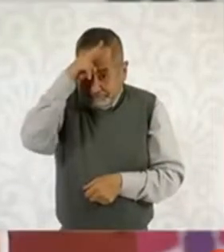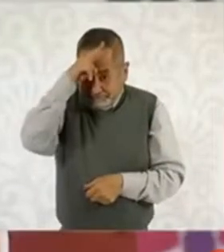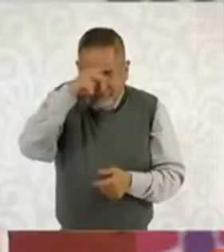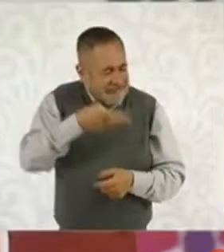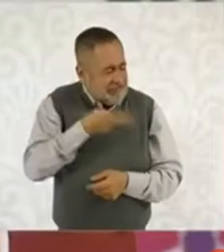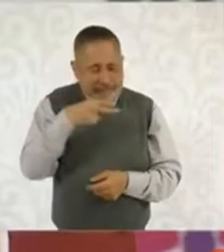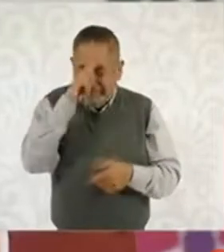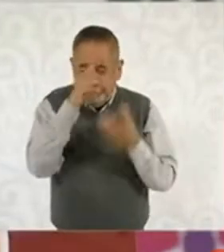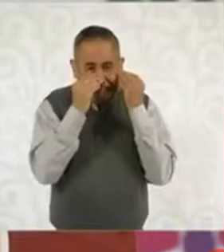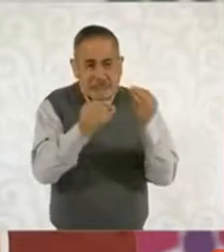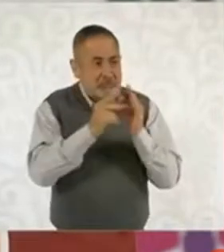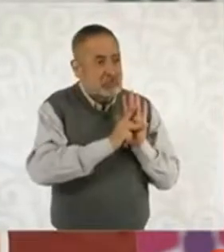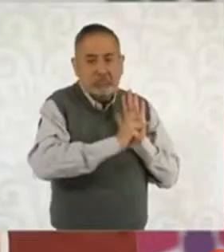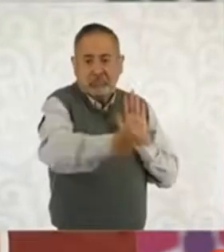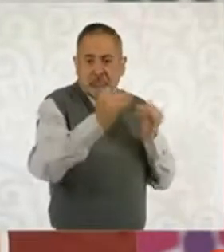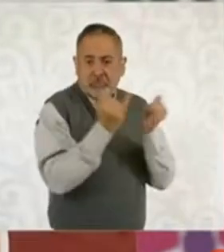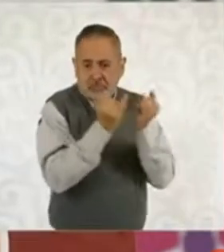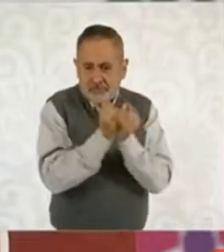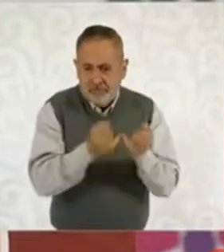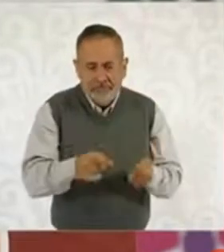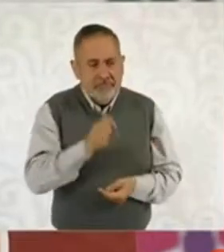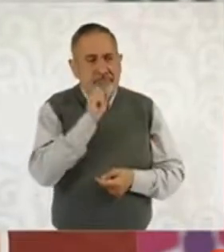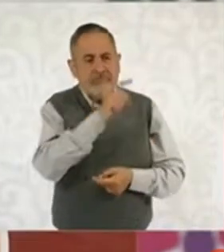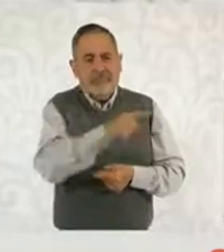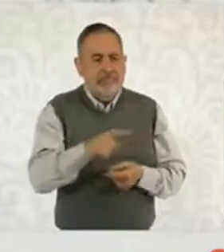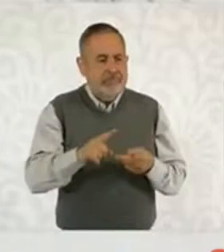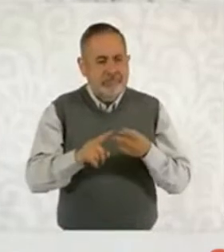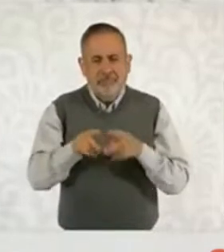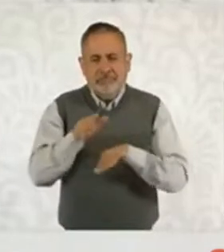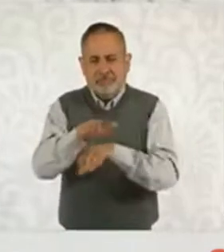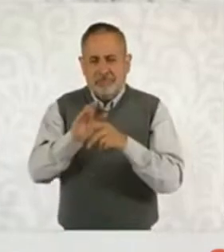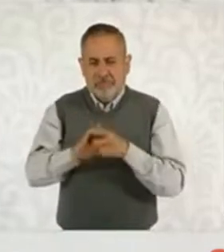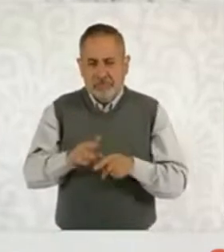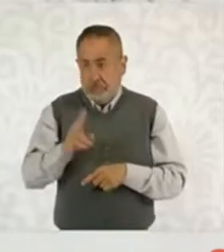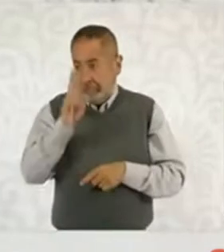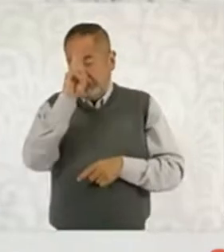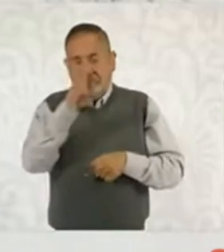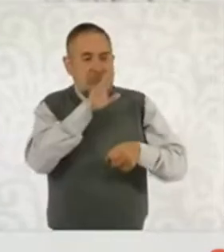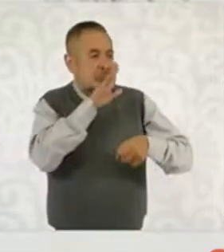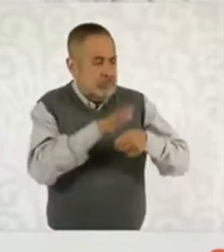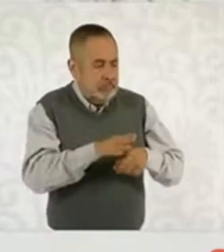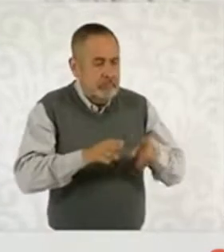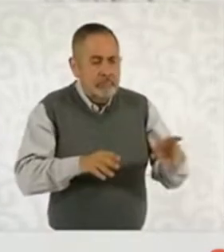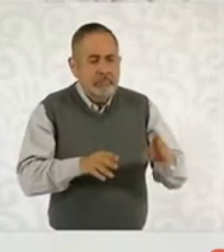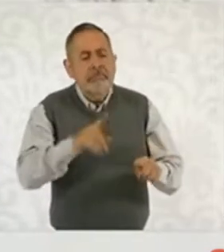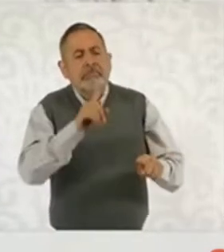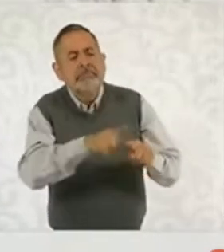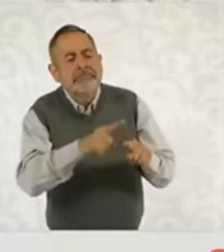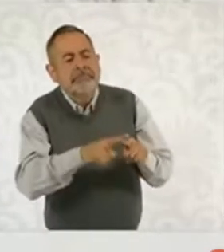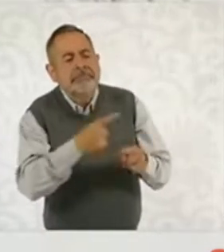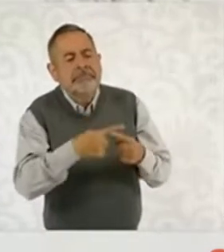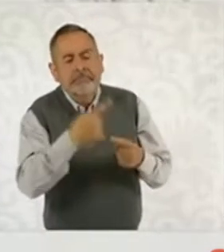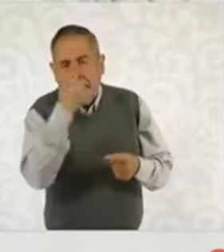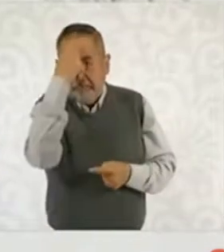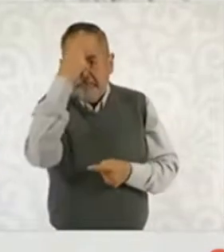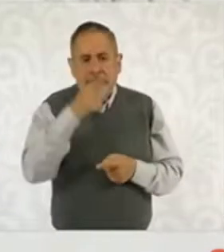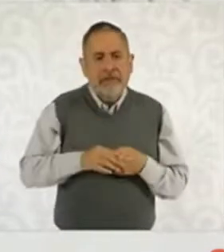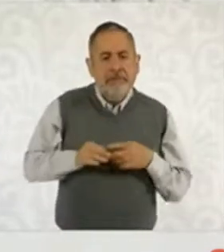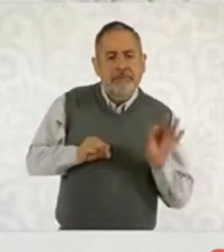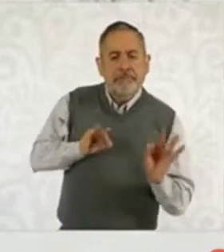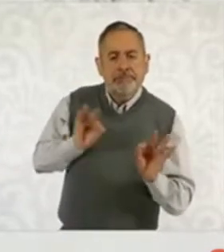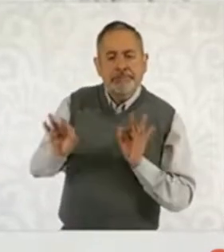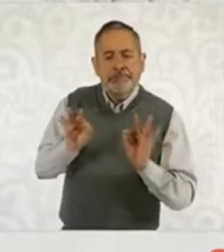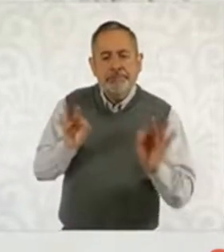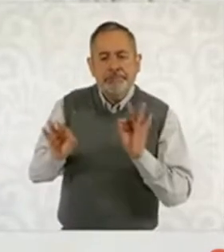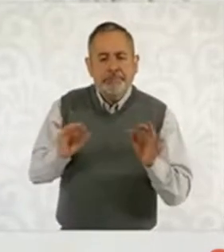columnistas, y el tema de la censura, que también vale la pena ver de dónde salió, siempre defendiendo